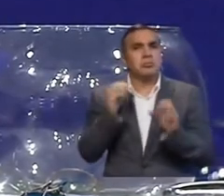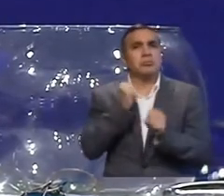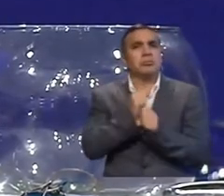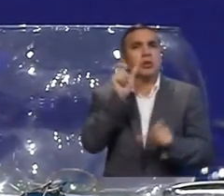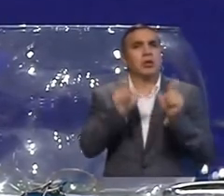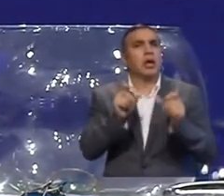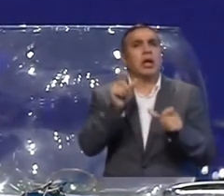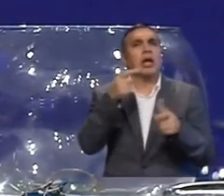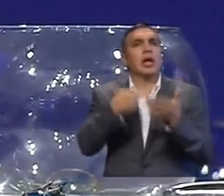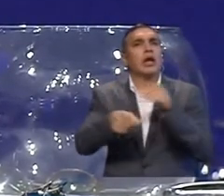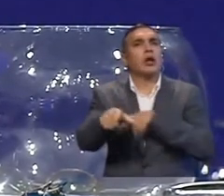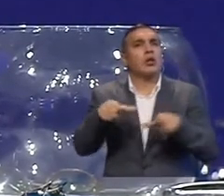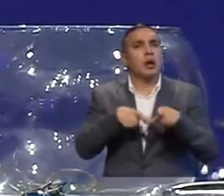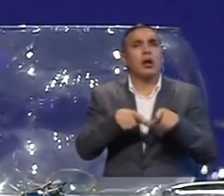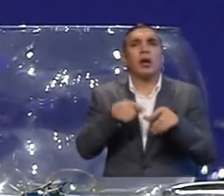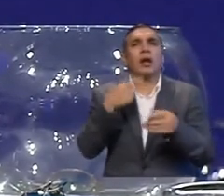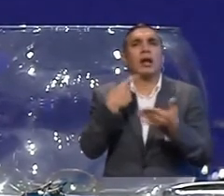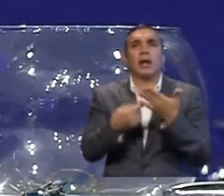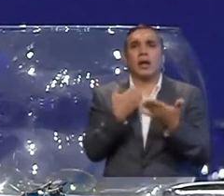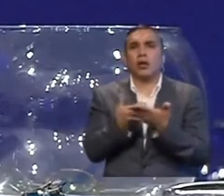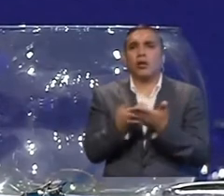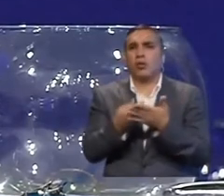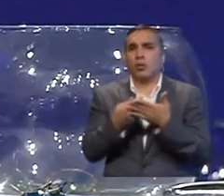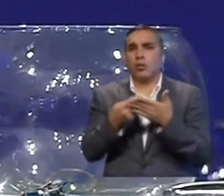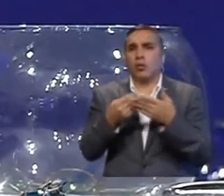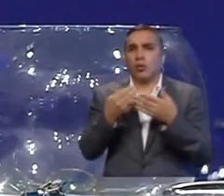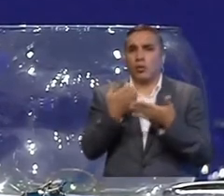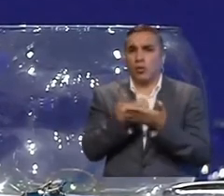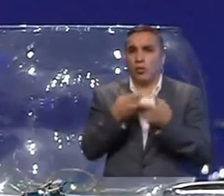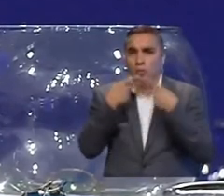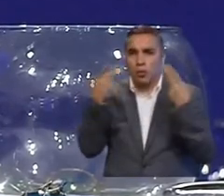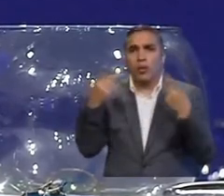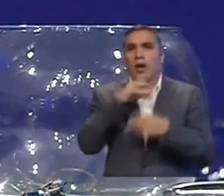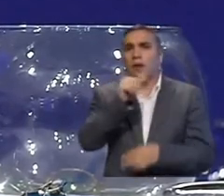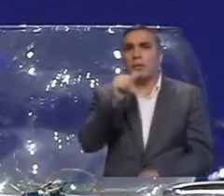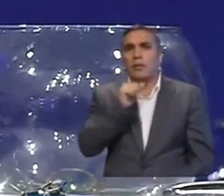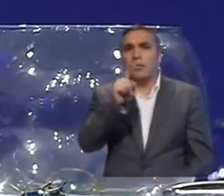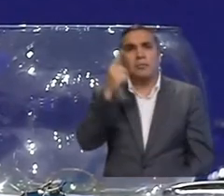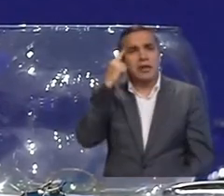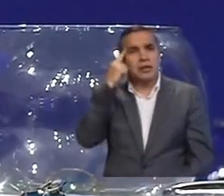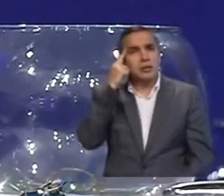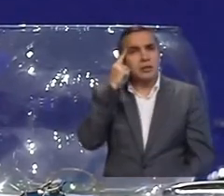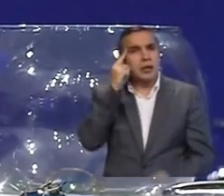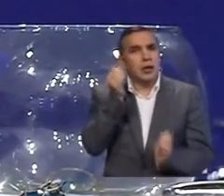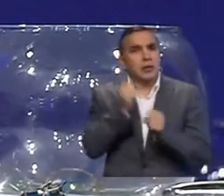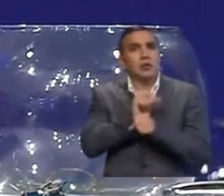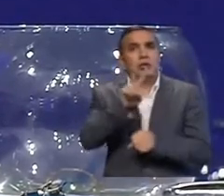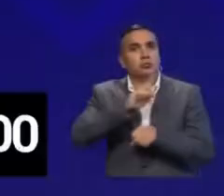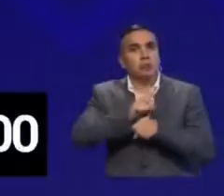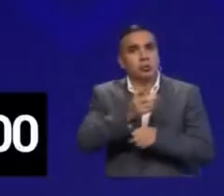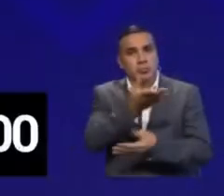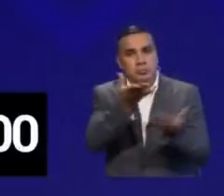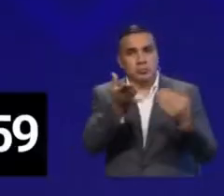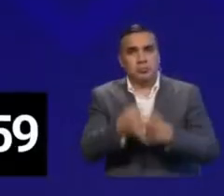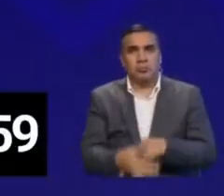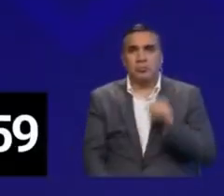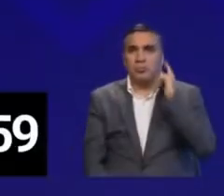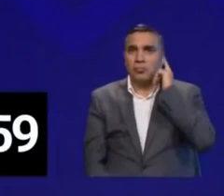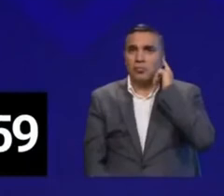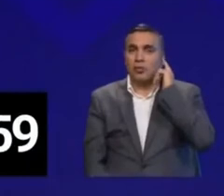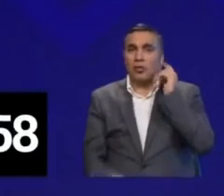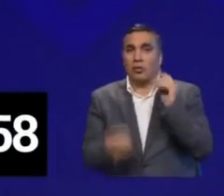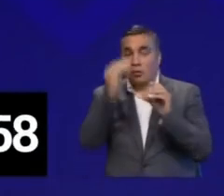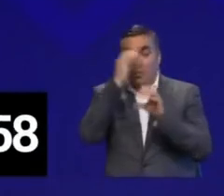¿En qué áreas y qué recursos económicos públicos y privados piensa movilizar? Sus 2 minutos.